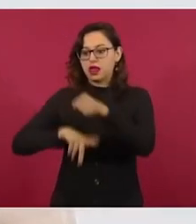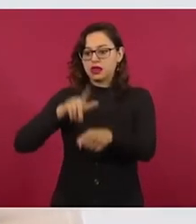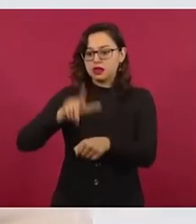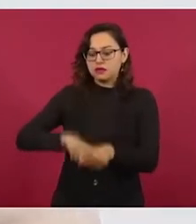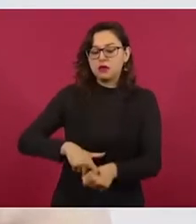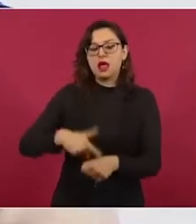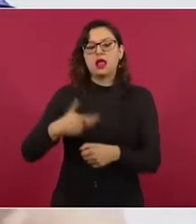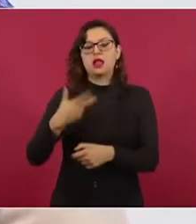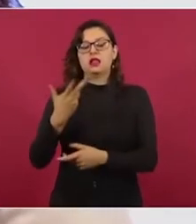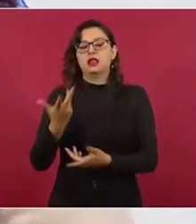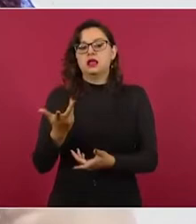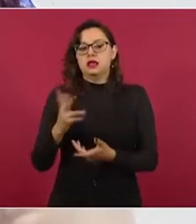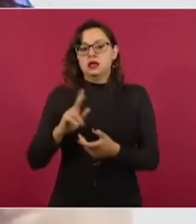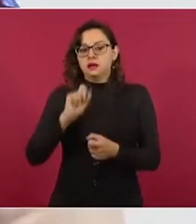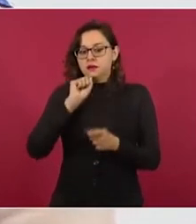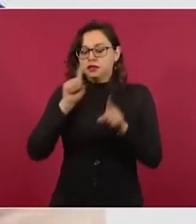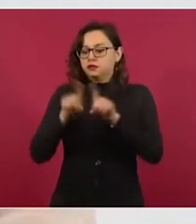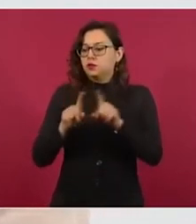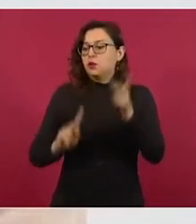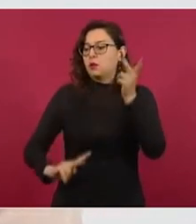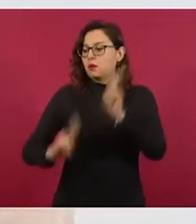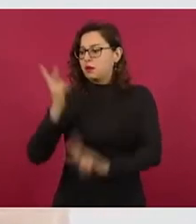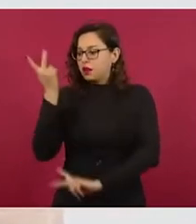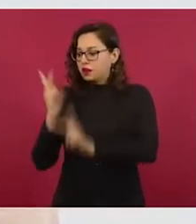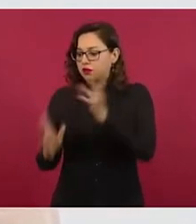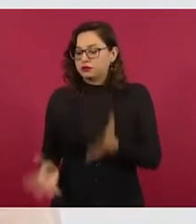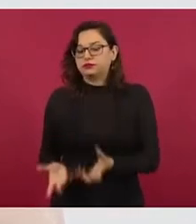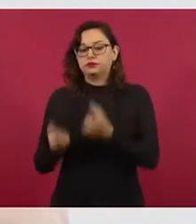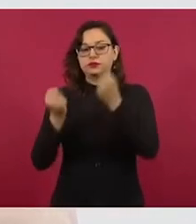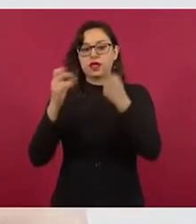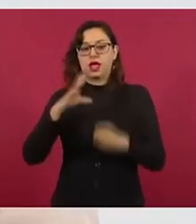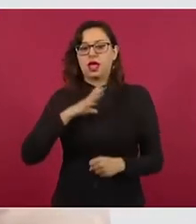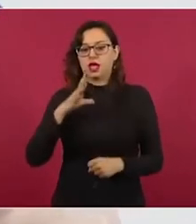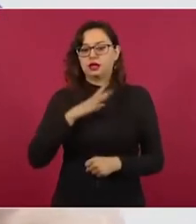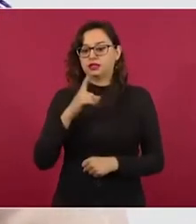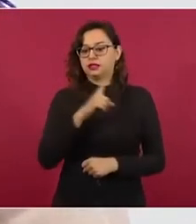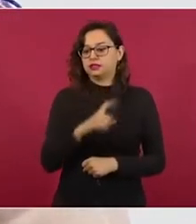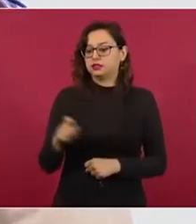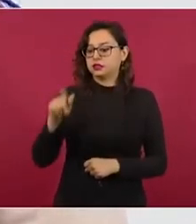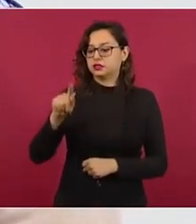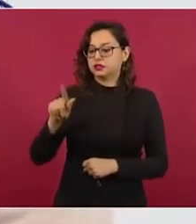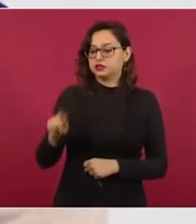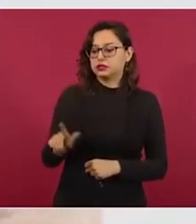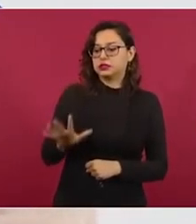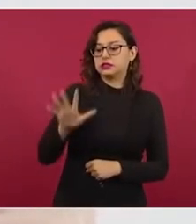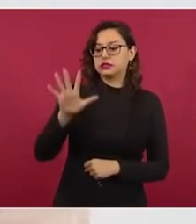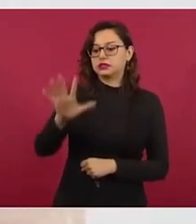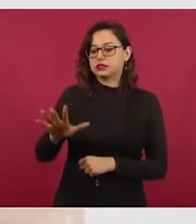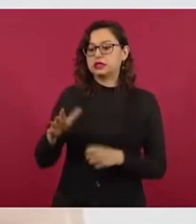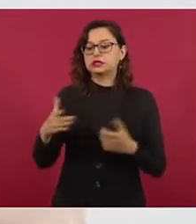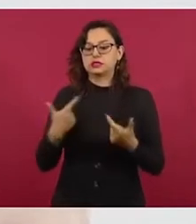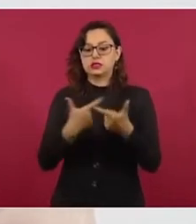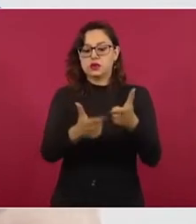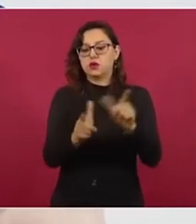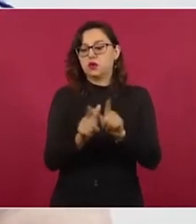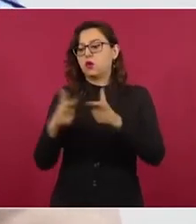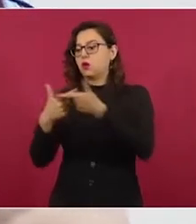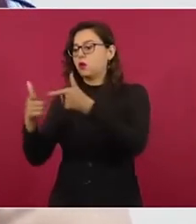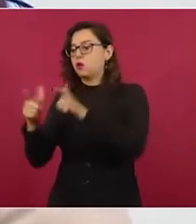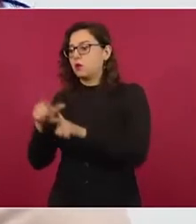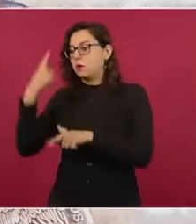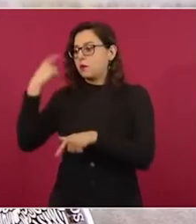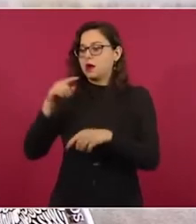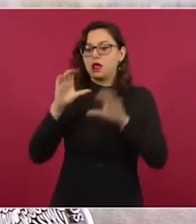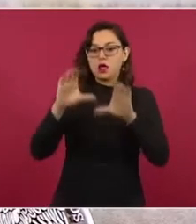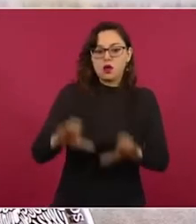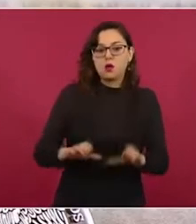fauna, además de que hay 175 unidades de conservación de vida silvestre en la que